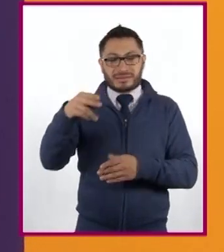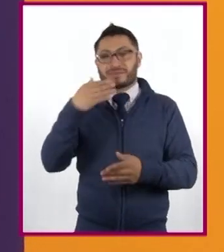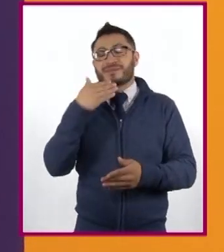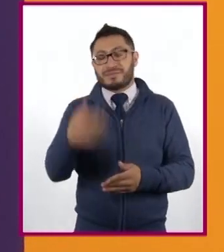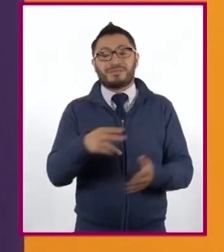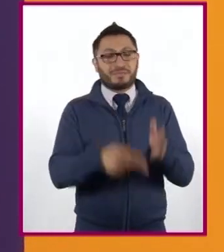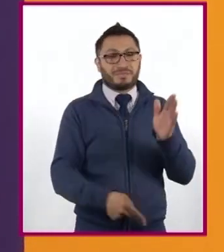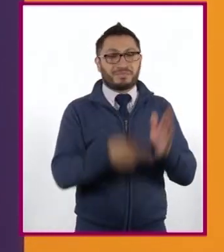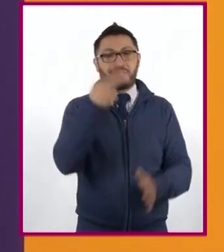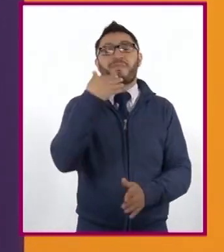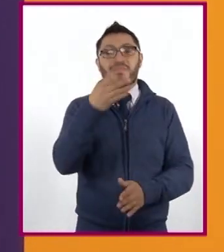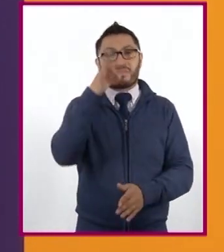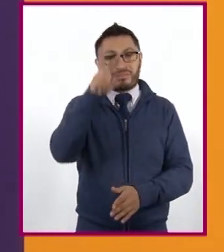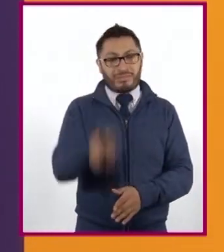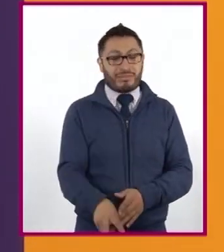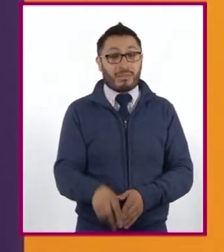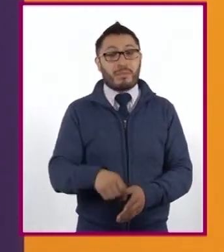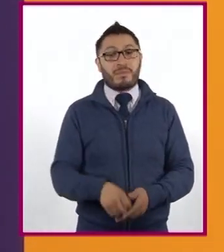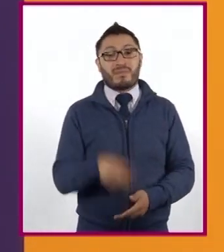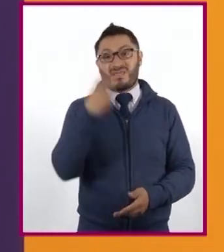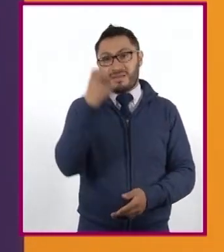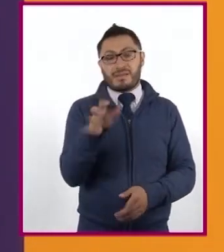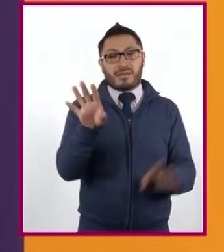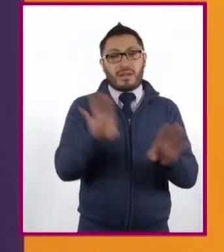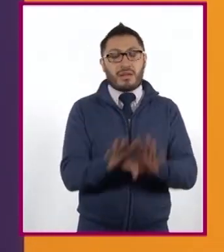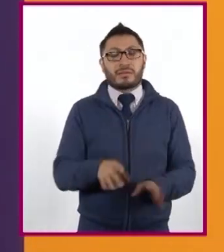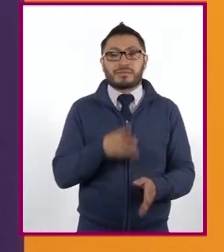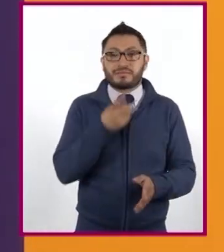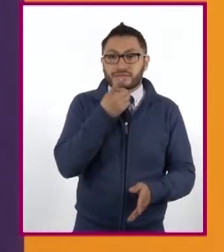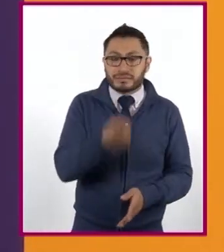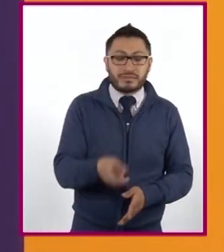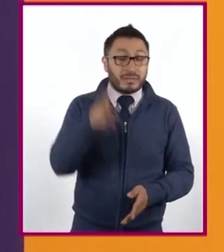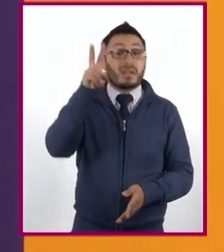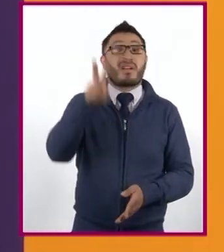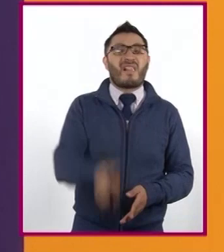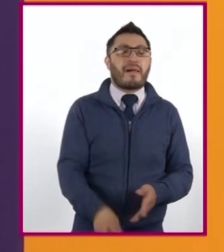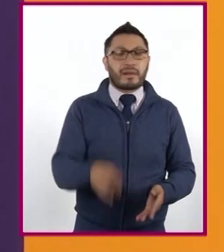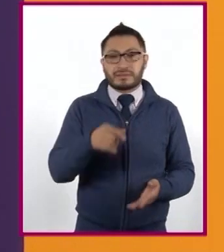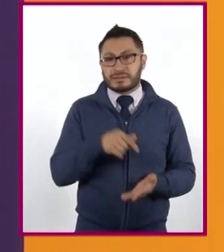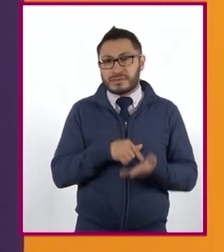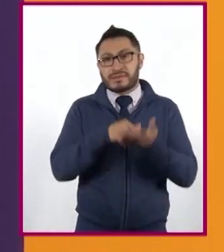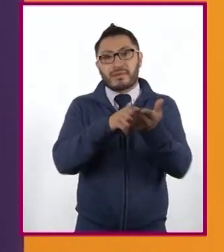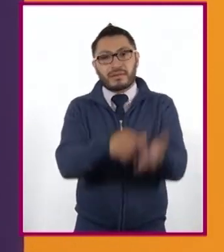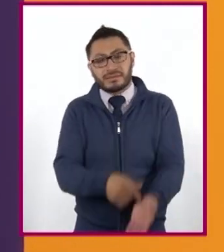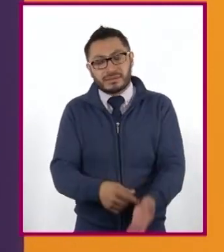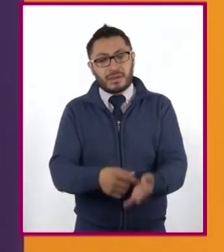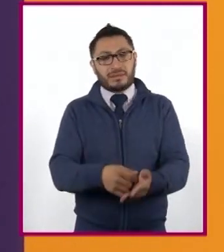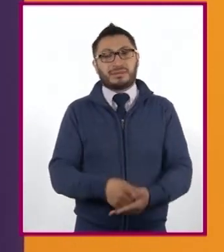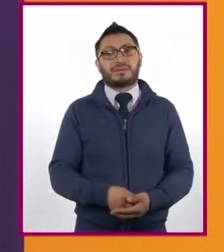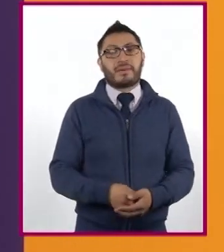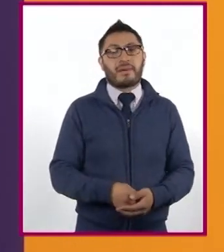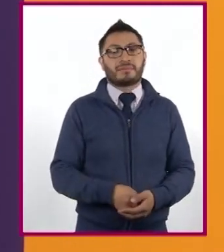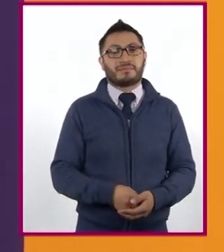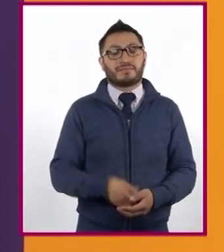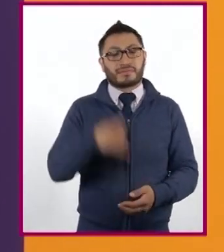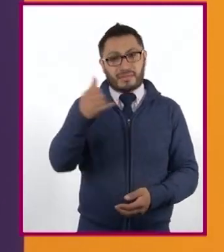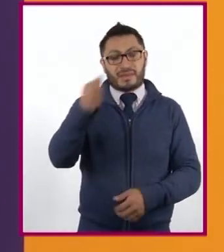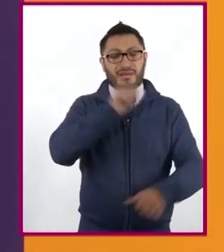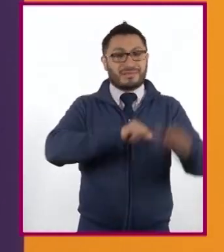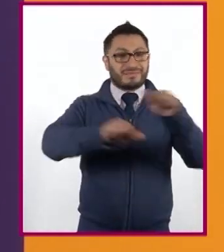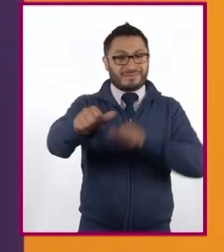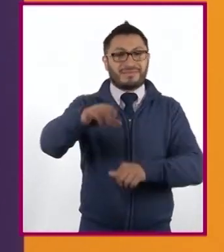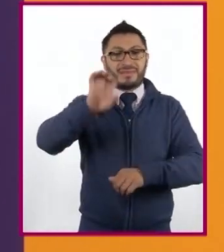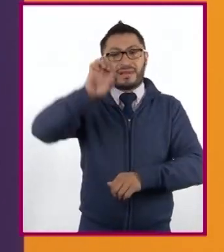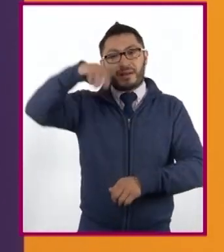afirmaciones. Así buscan legitimar sus planteamientos con consentimientos y empatía del